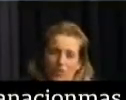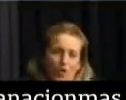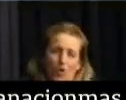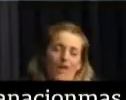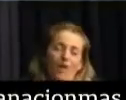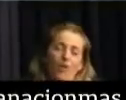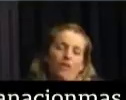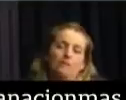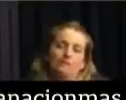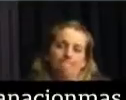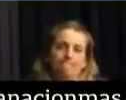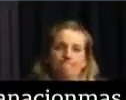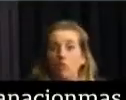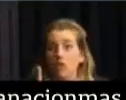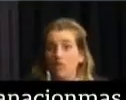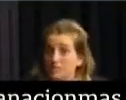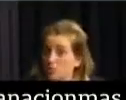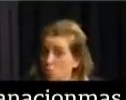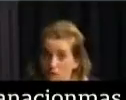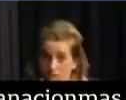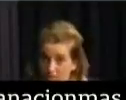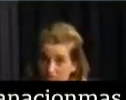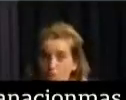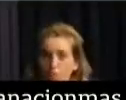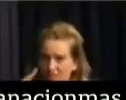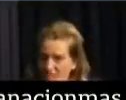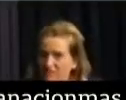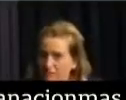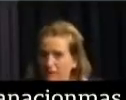compartir. Es una decisión difícil para nosotros.